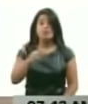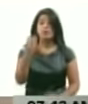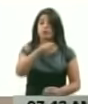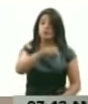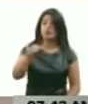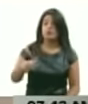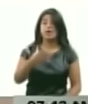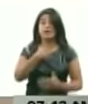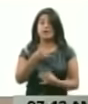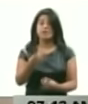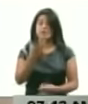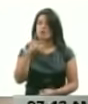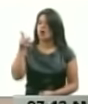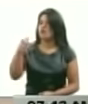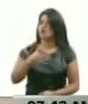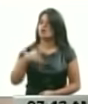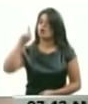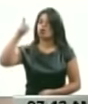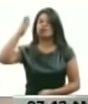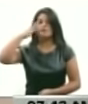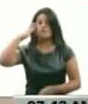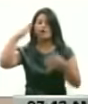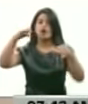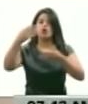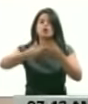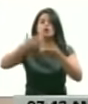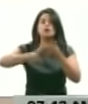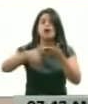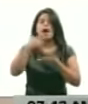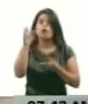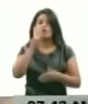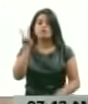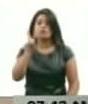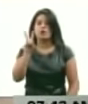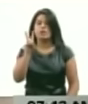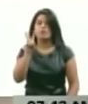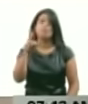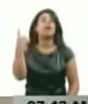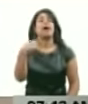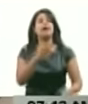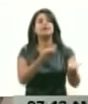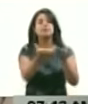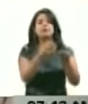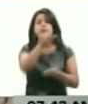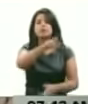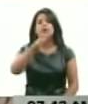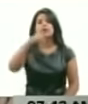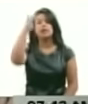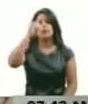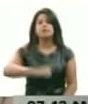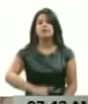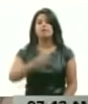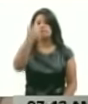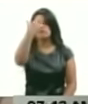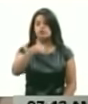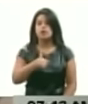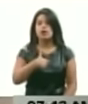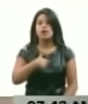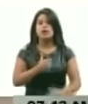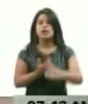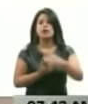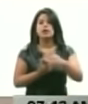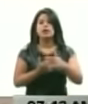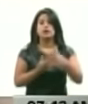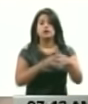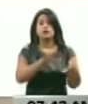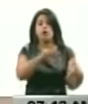algún documento venezolano o sobre Venezuela, y nuestro servicio para personas con discapacidad visual le digitaliza el